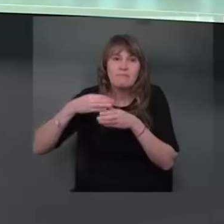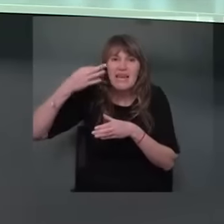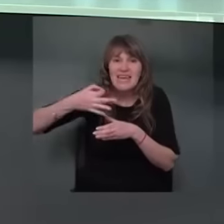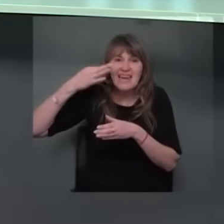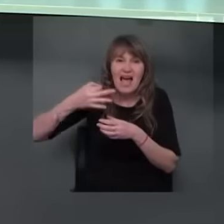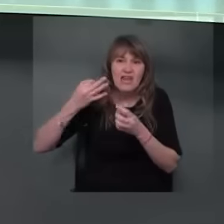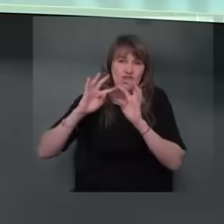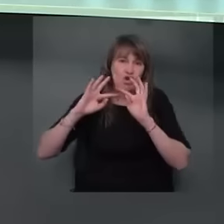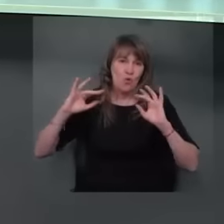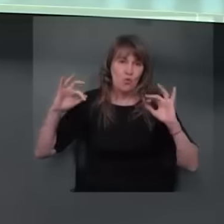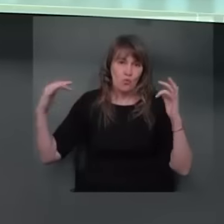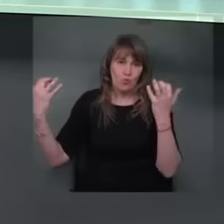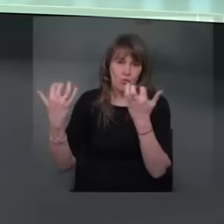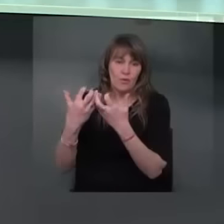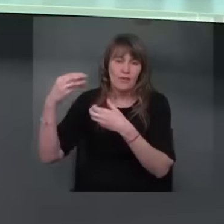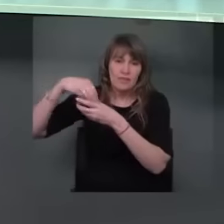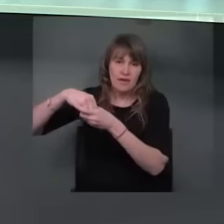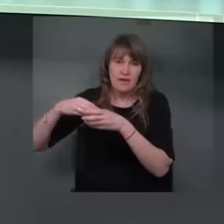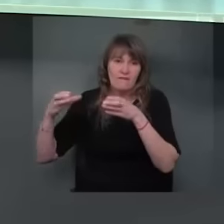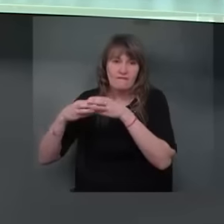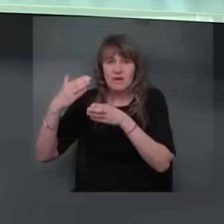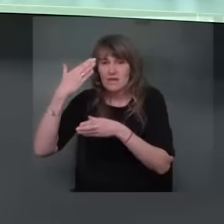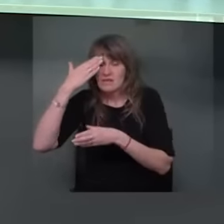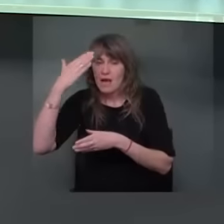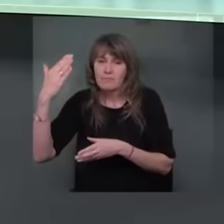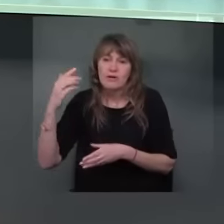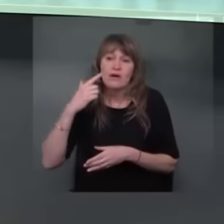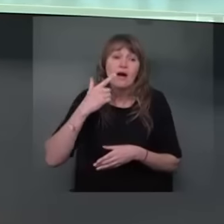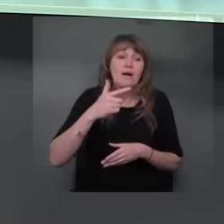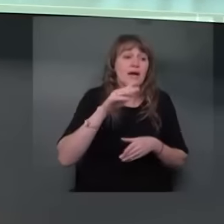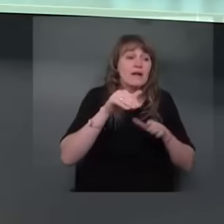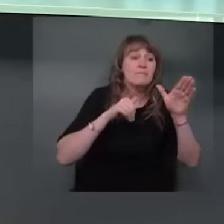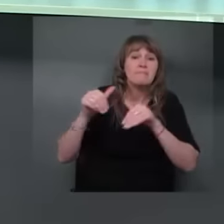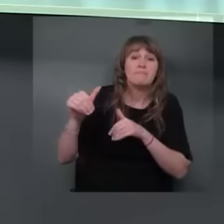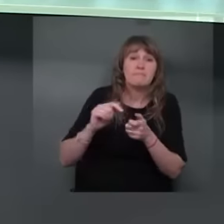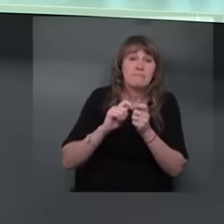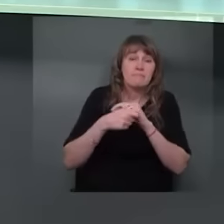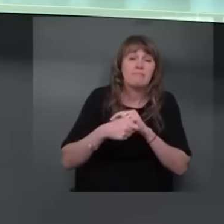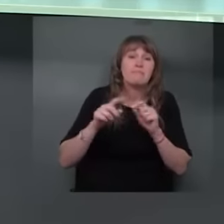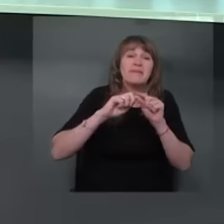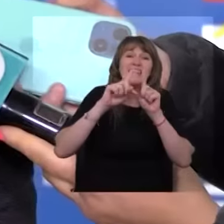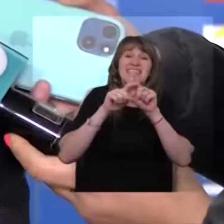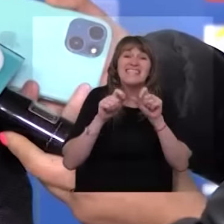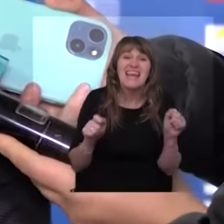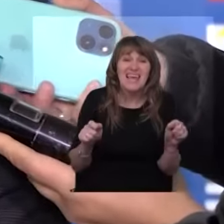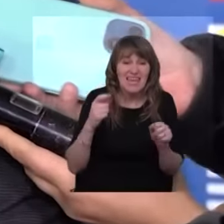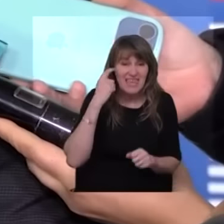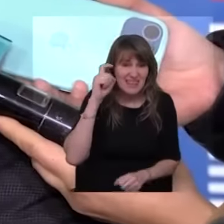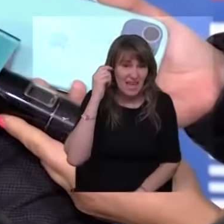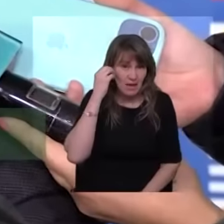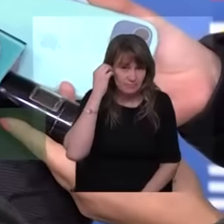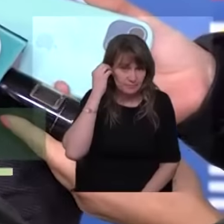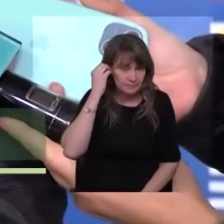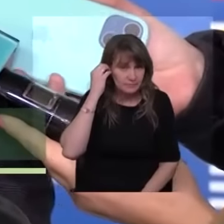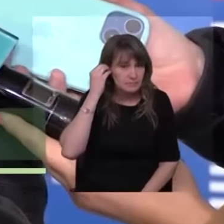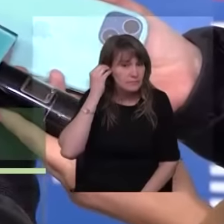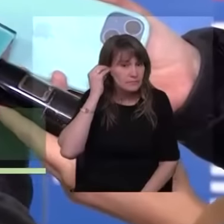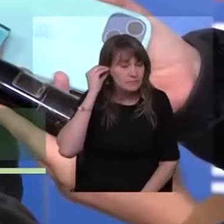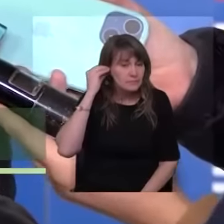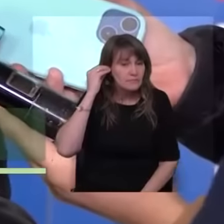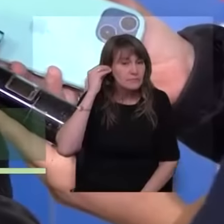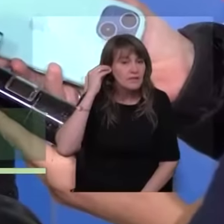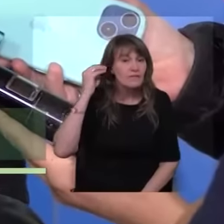política y recordó que la decisión de convocar a la consulta popular fue del pnt lo que está claro es que el frente ampio